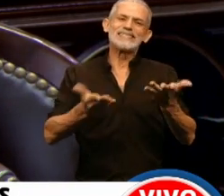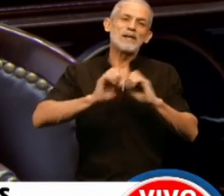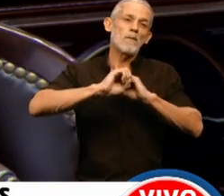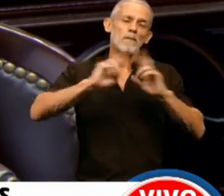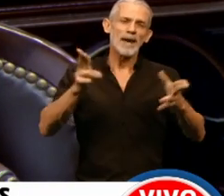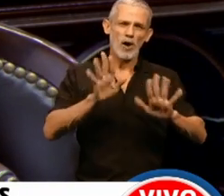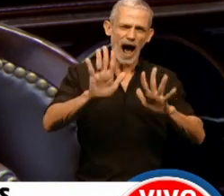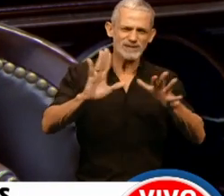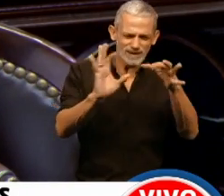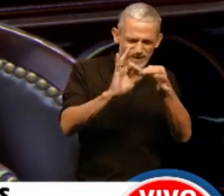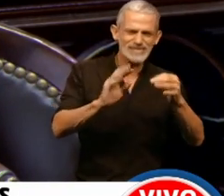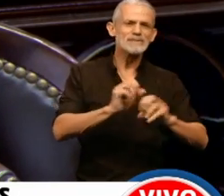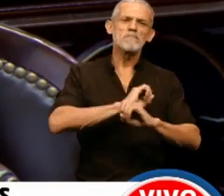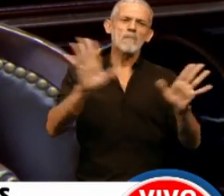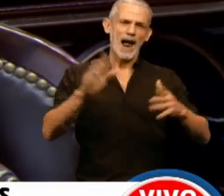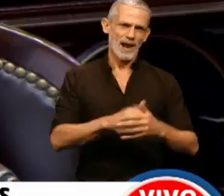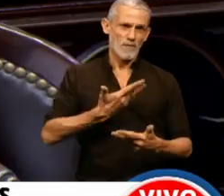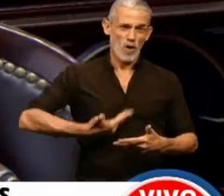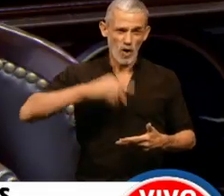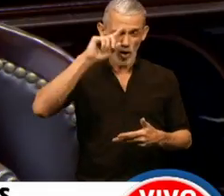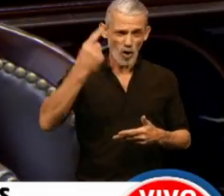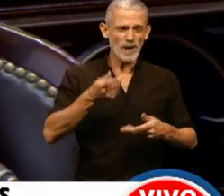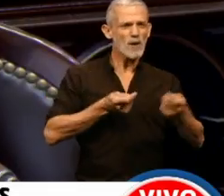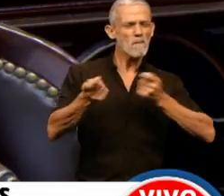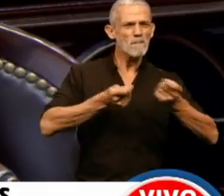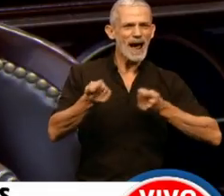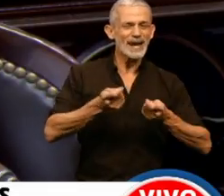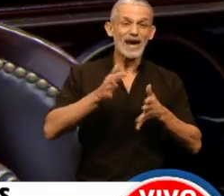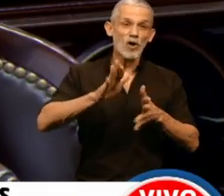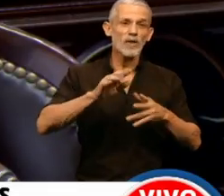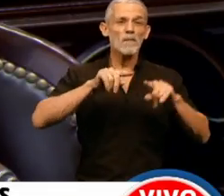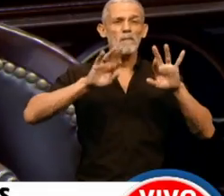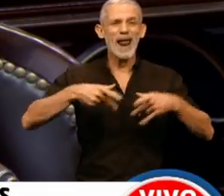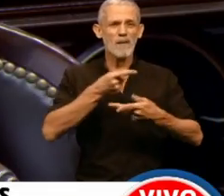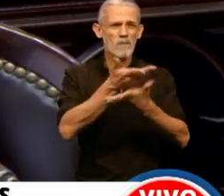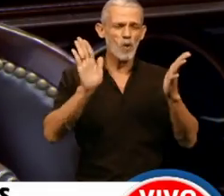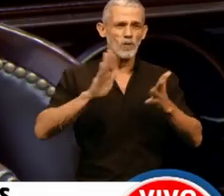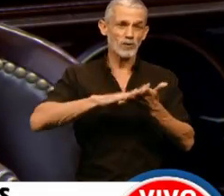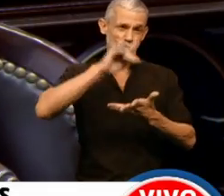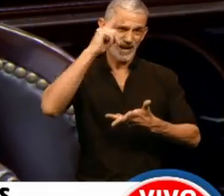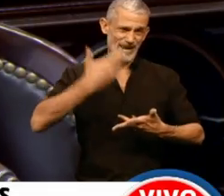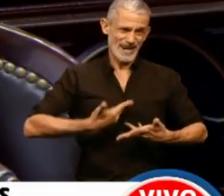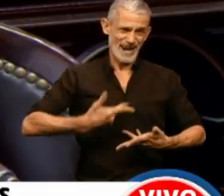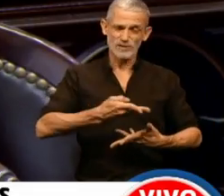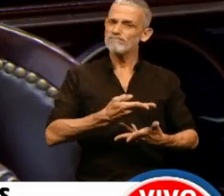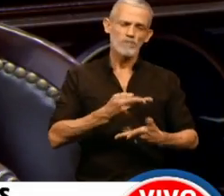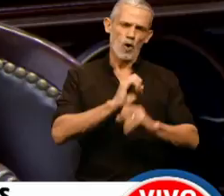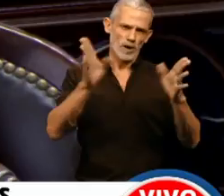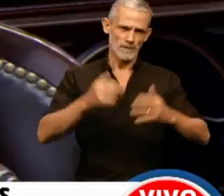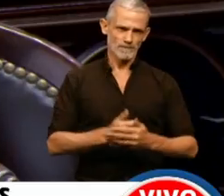peor de las combinaciones que pueden mostrarse en el manejo de las políticas públicas o de un estado por lo tanto